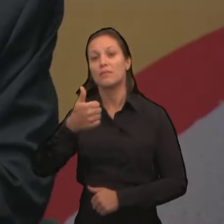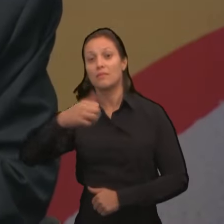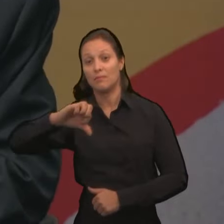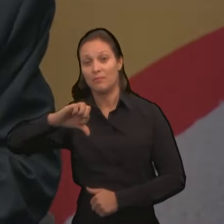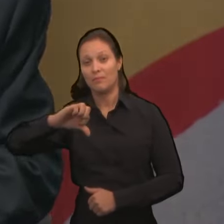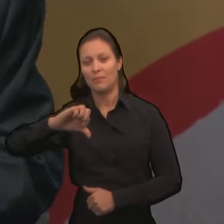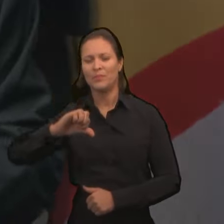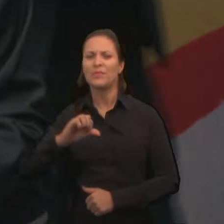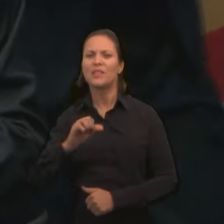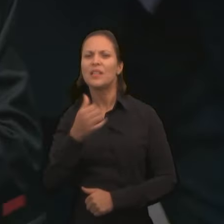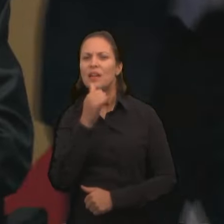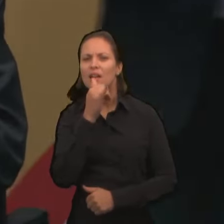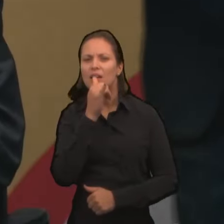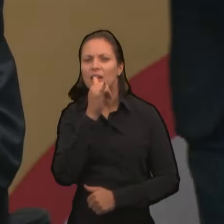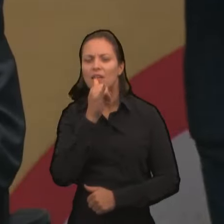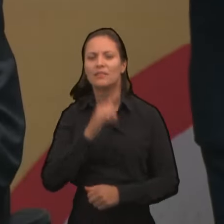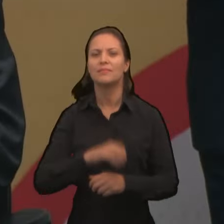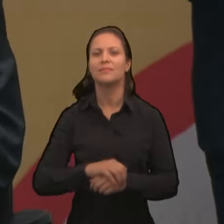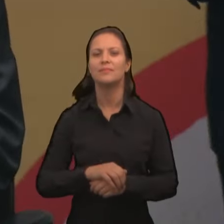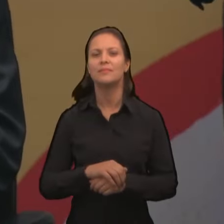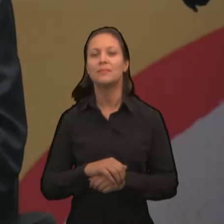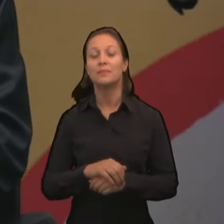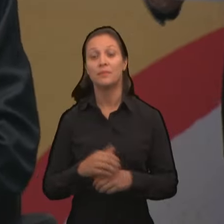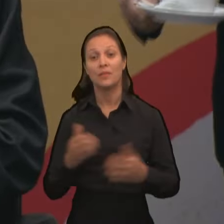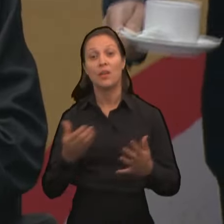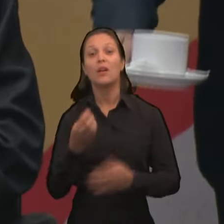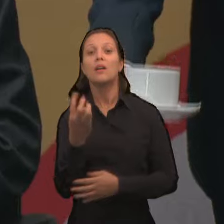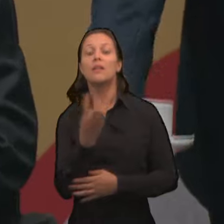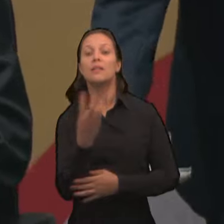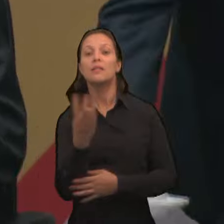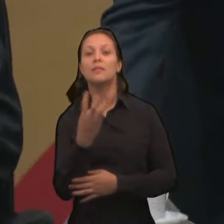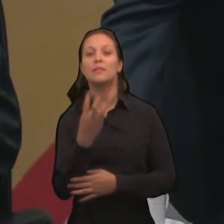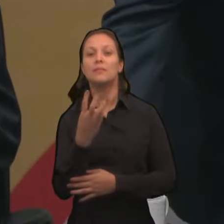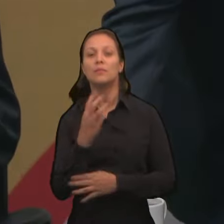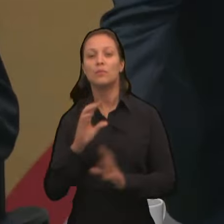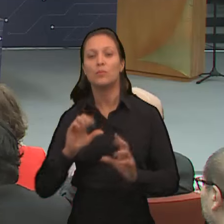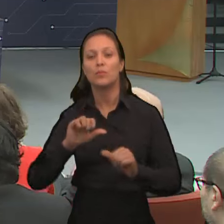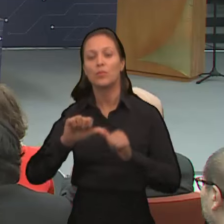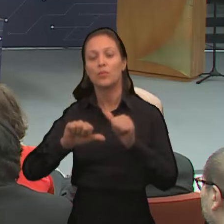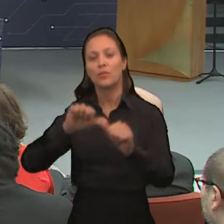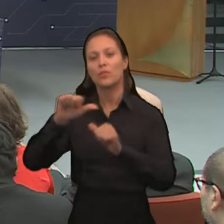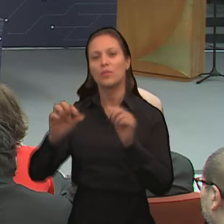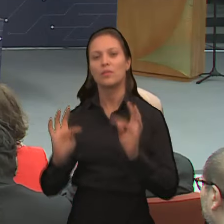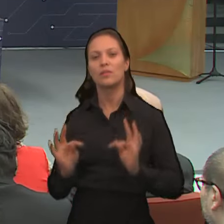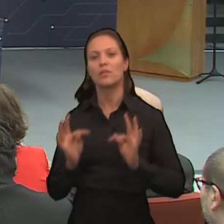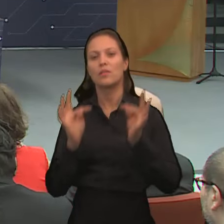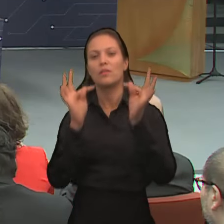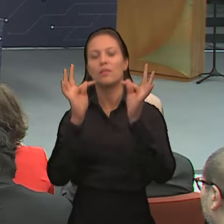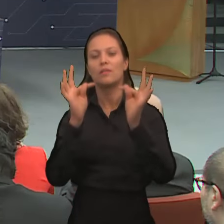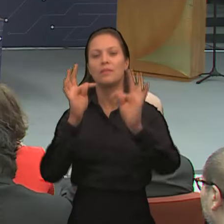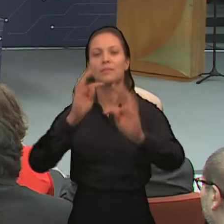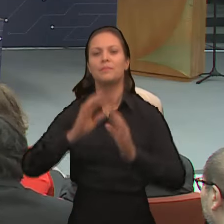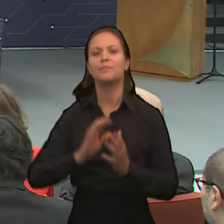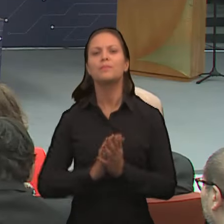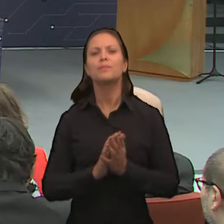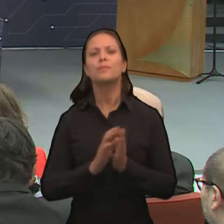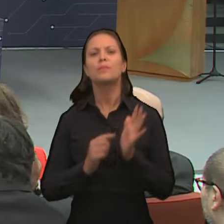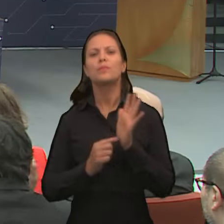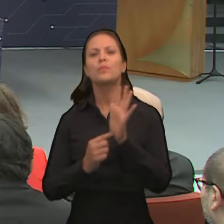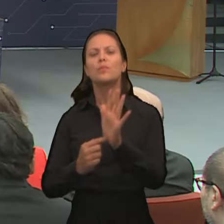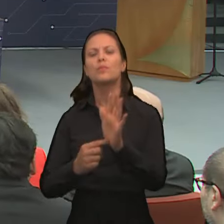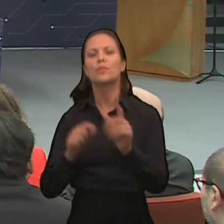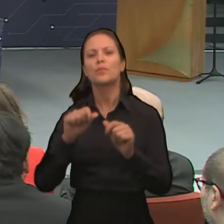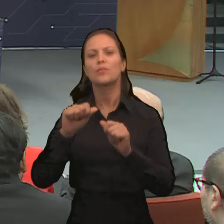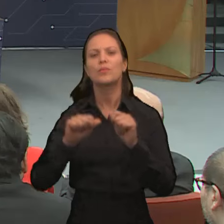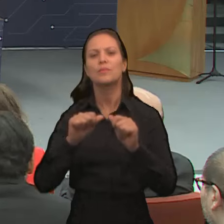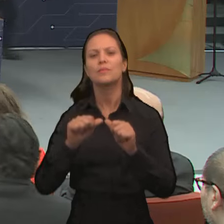cuando cambió el siglo XX, la combustión interna. La tercera, la revolución tecnológica, caracterizada